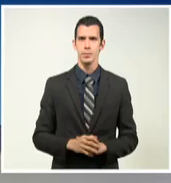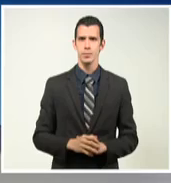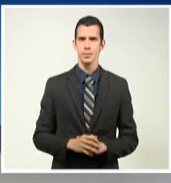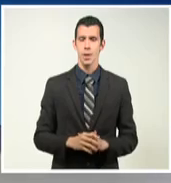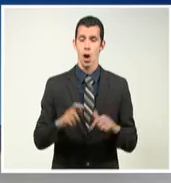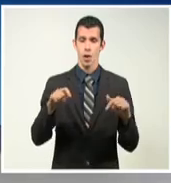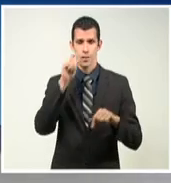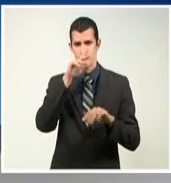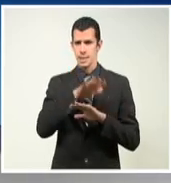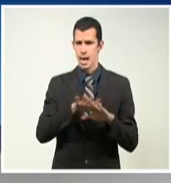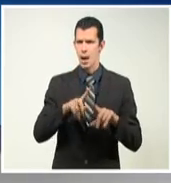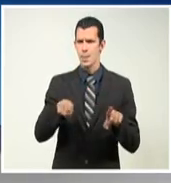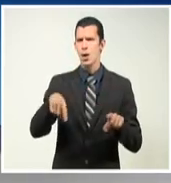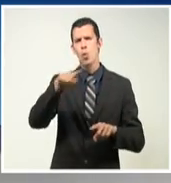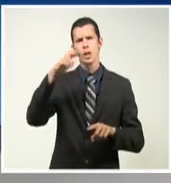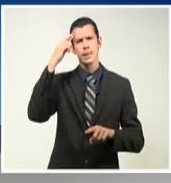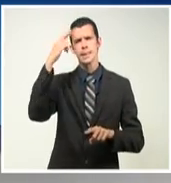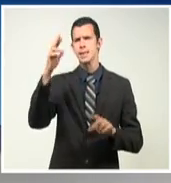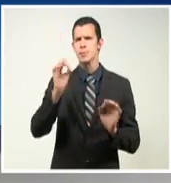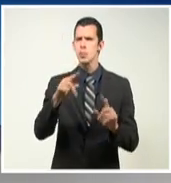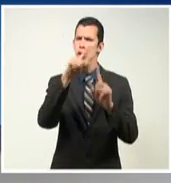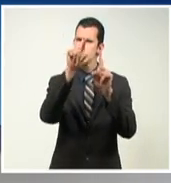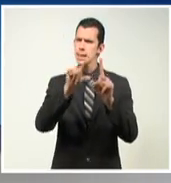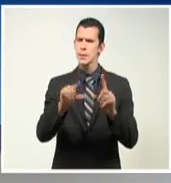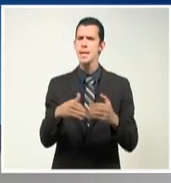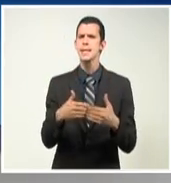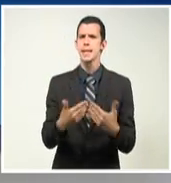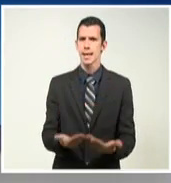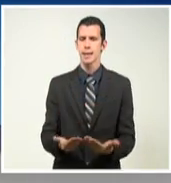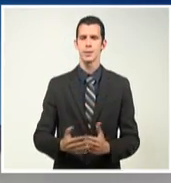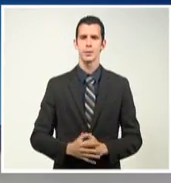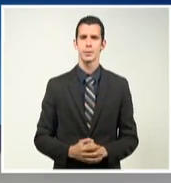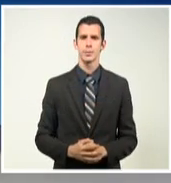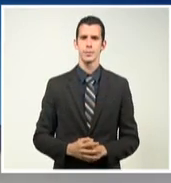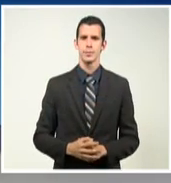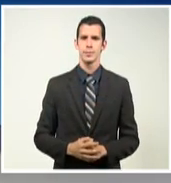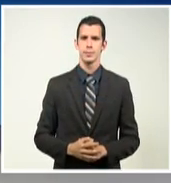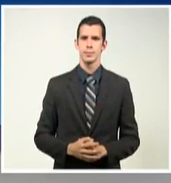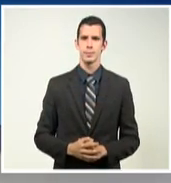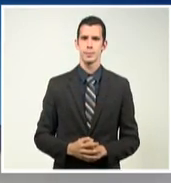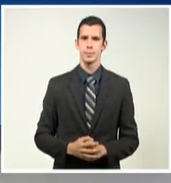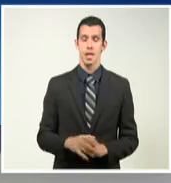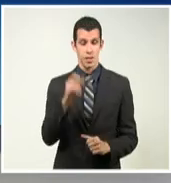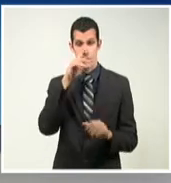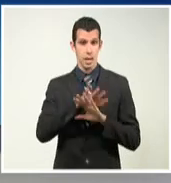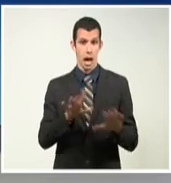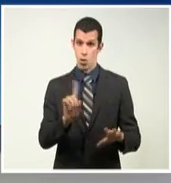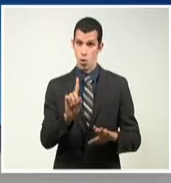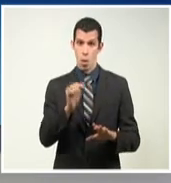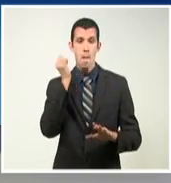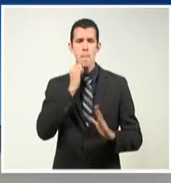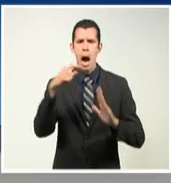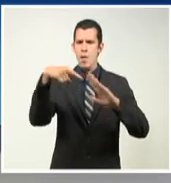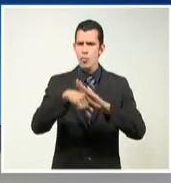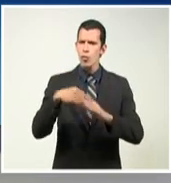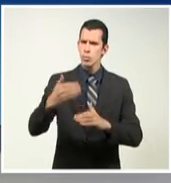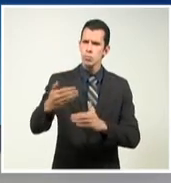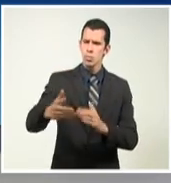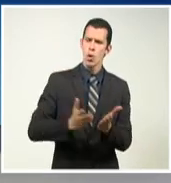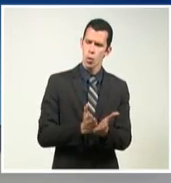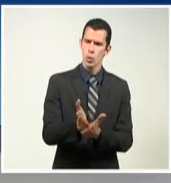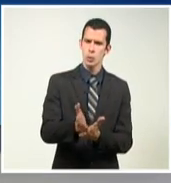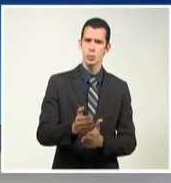y les dejo estos temas que también se abordan en el artículo. Les dejo esto para volver muy pronto con más de lo que nos cuenta. Nos vamos a